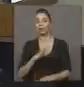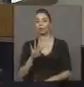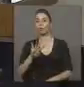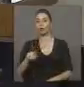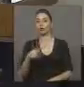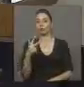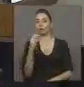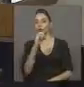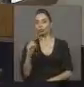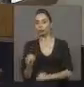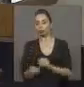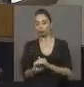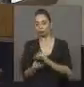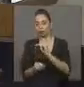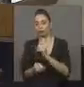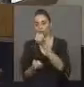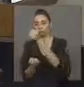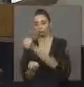4,8%.